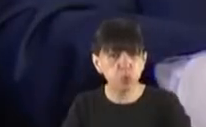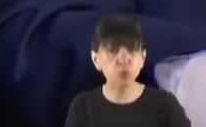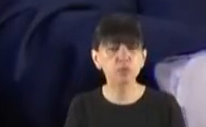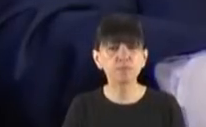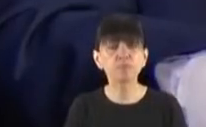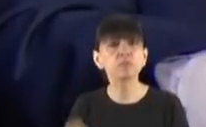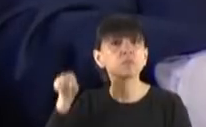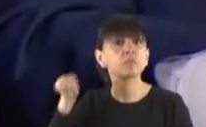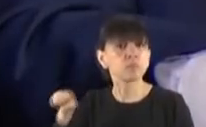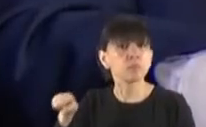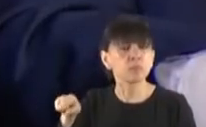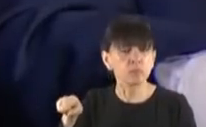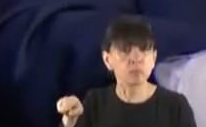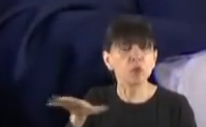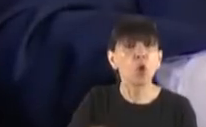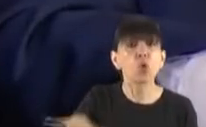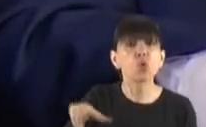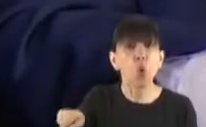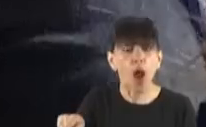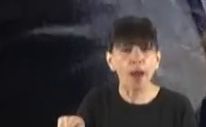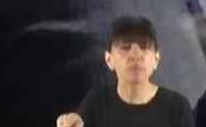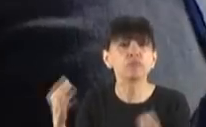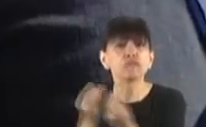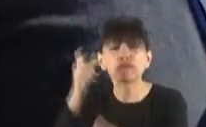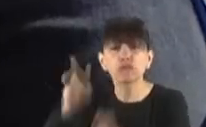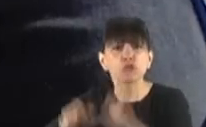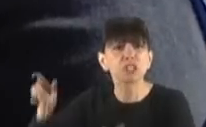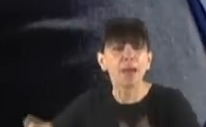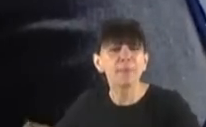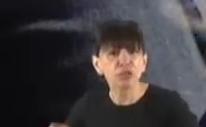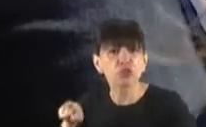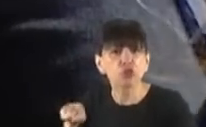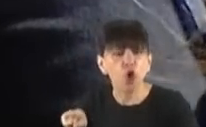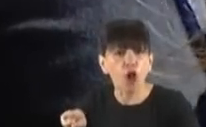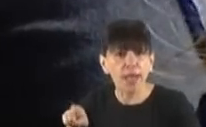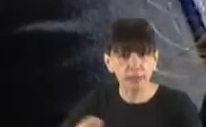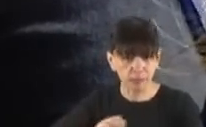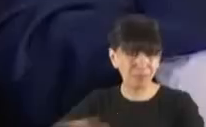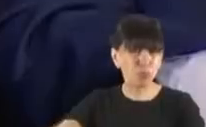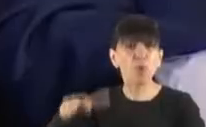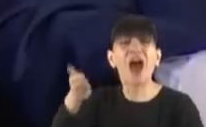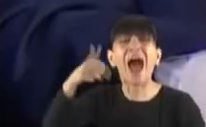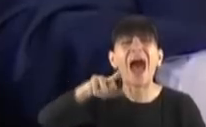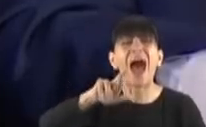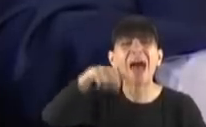que condicionan la vida de gran parte del pueblo armenio.